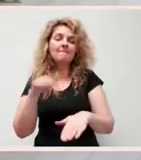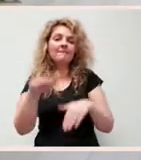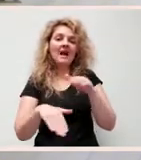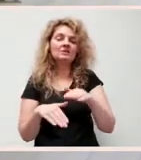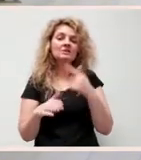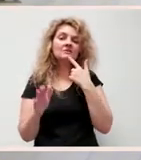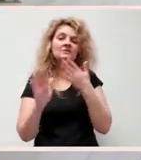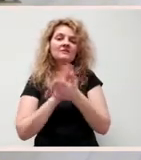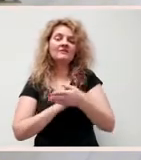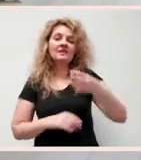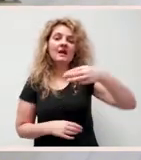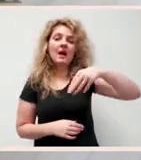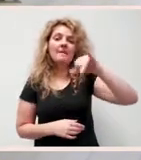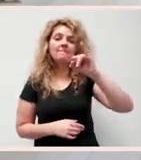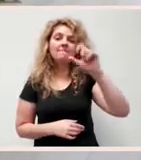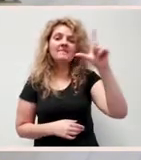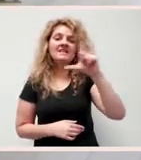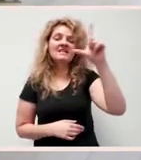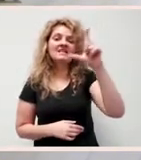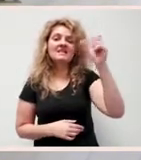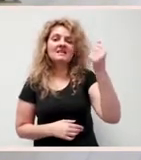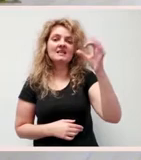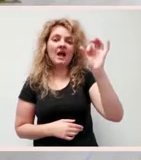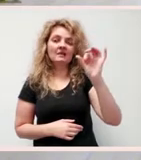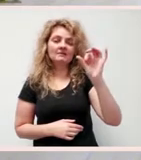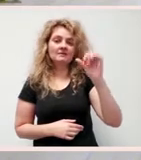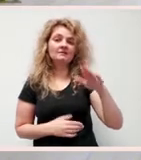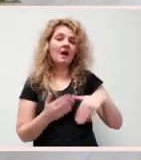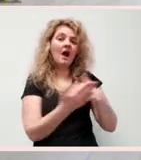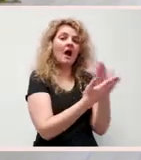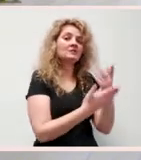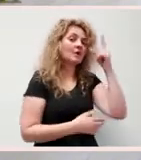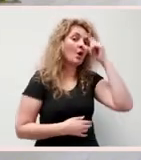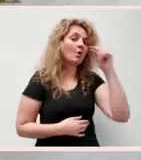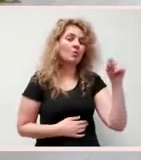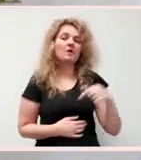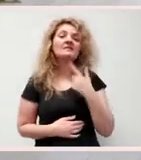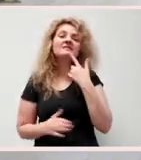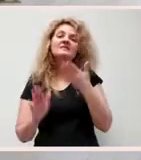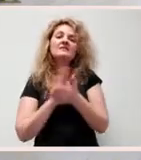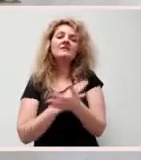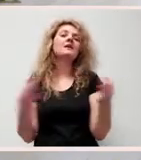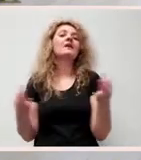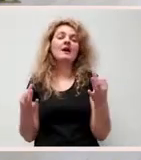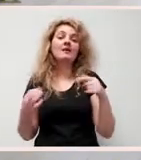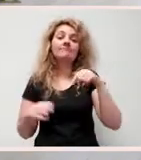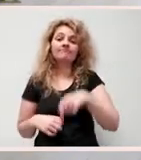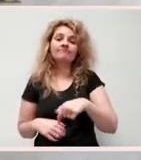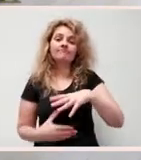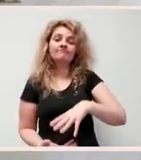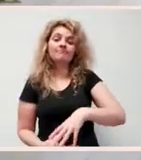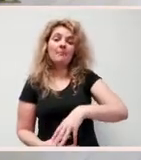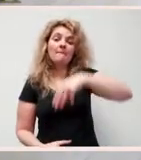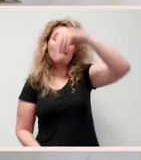cuestións. Primeiro, que este miliario correspondía a unha das vías principales abertas polos romans no